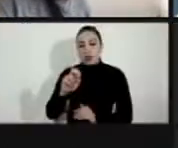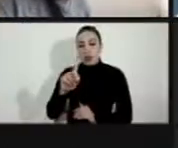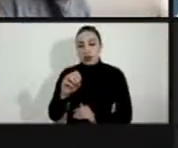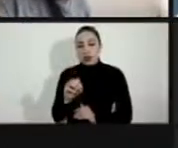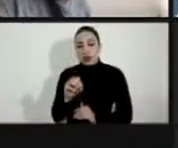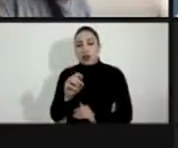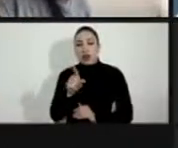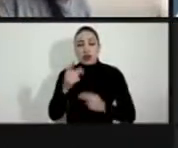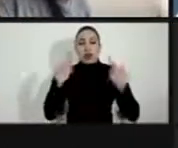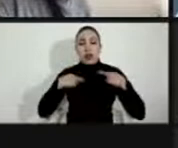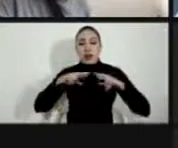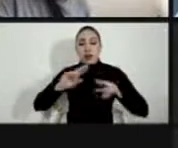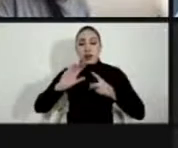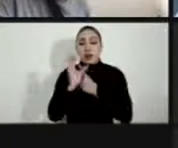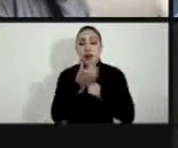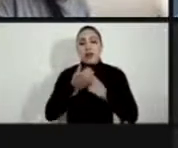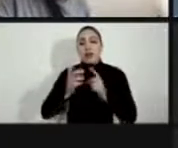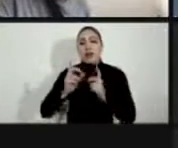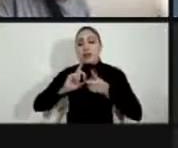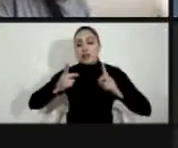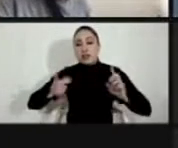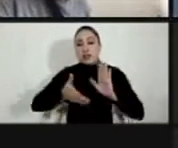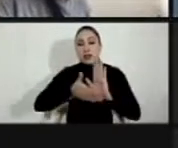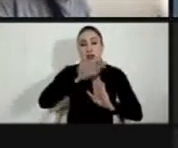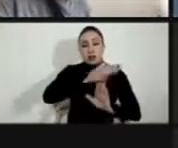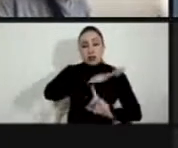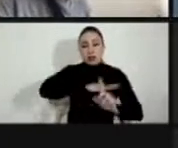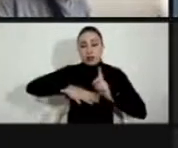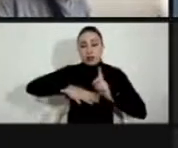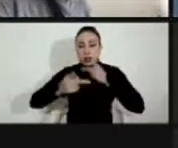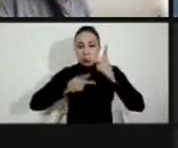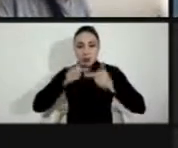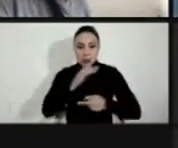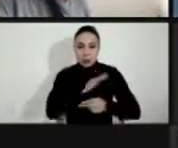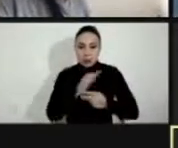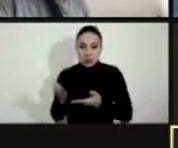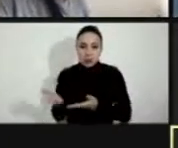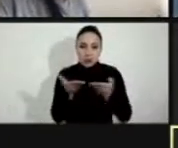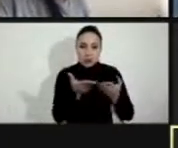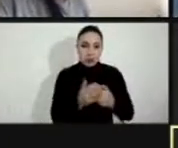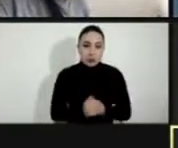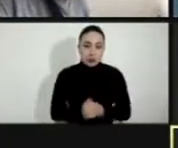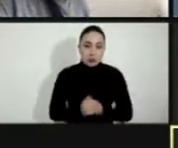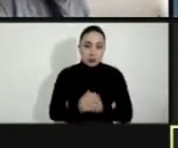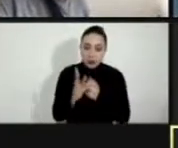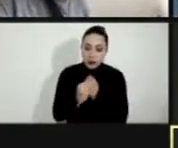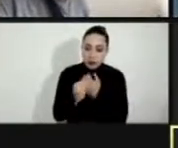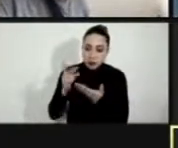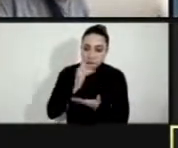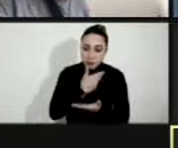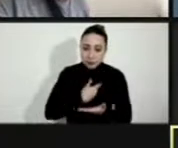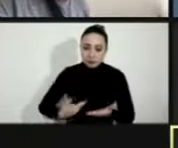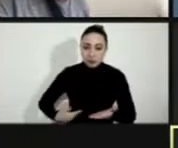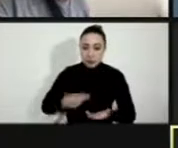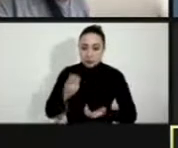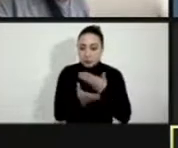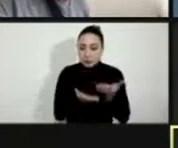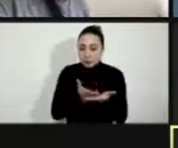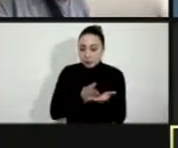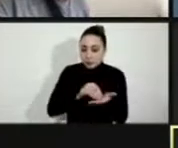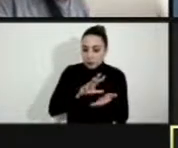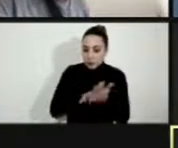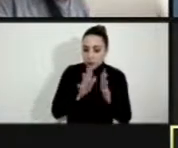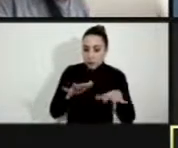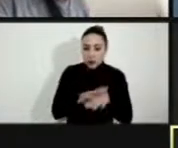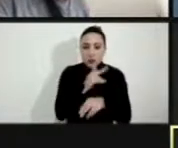e Infraestructura Urbana y Vivienda. Adelante, diputado. Con su venia, solicito la presencia de la mesa directiva, se inserte de manera íntegra en el diario de los